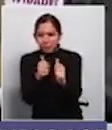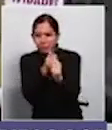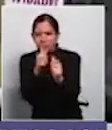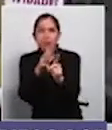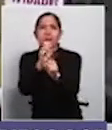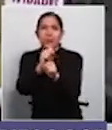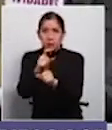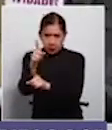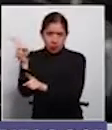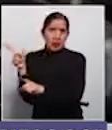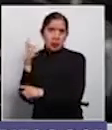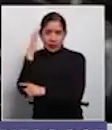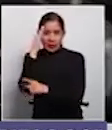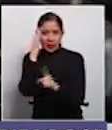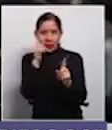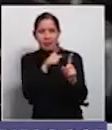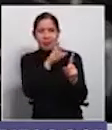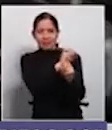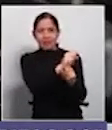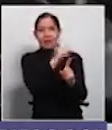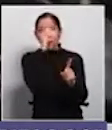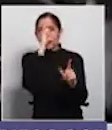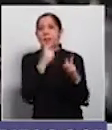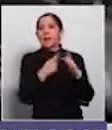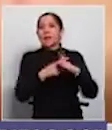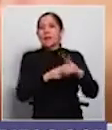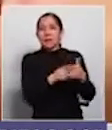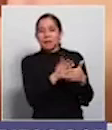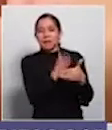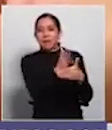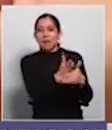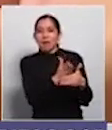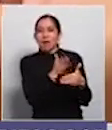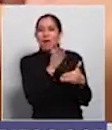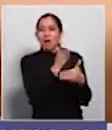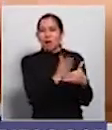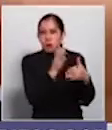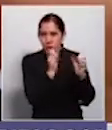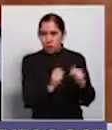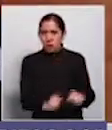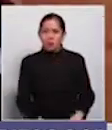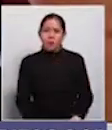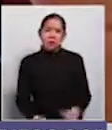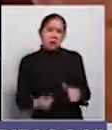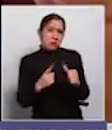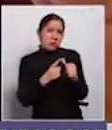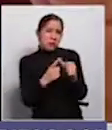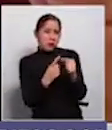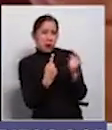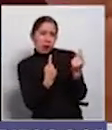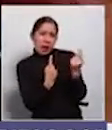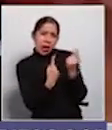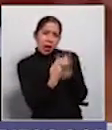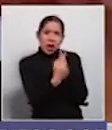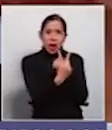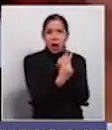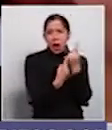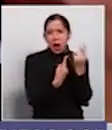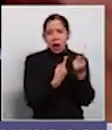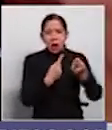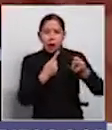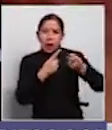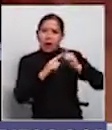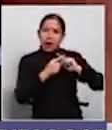iniciar esto, lo que se denomina el acoso digital. Primero, con una fase de acercamiento, la